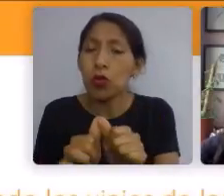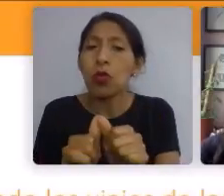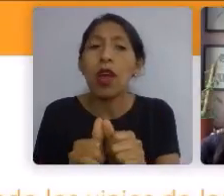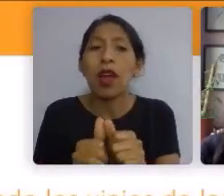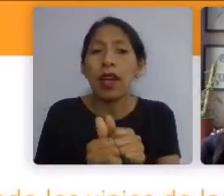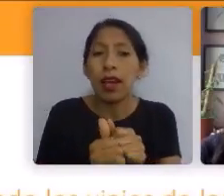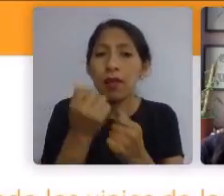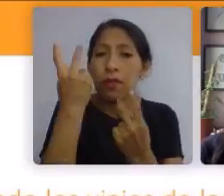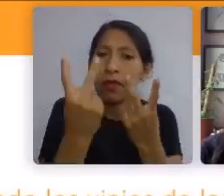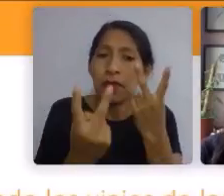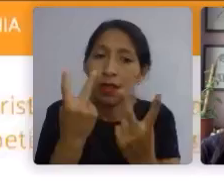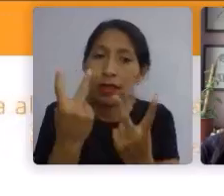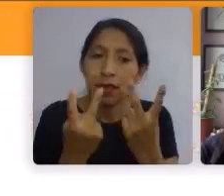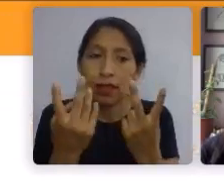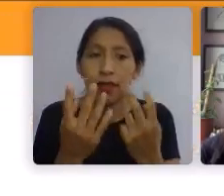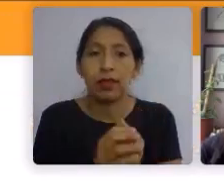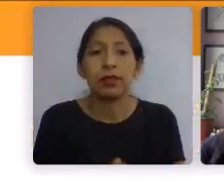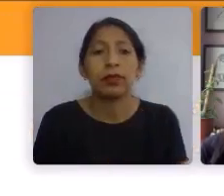región.